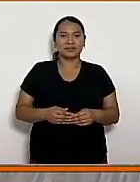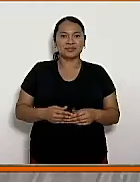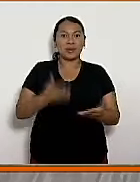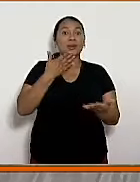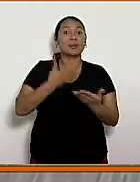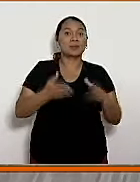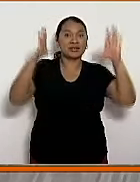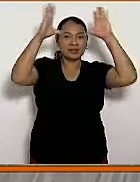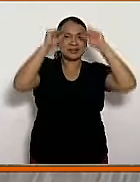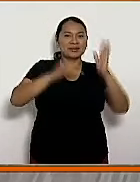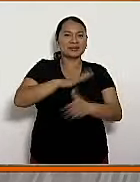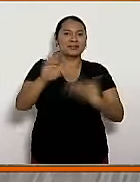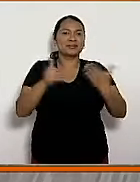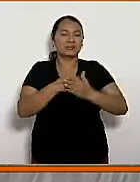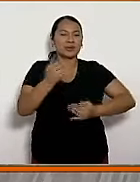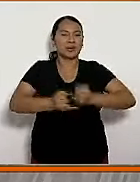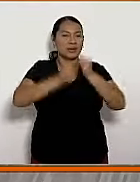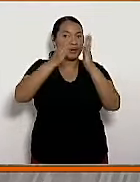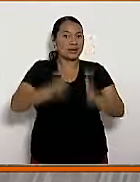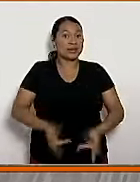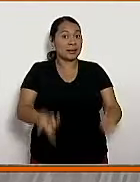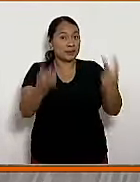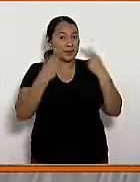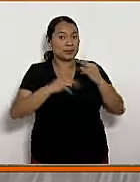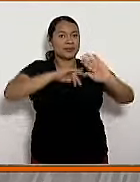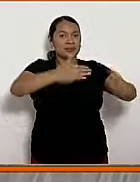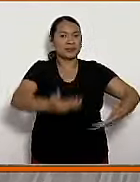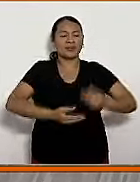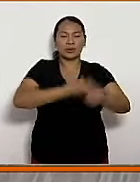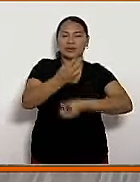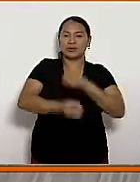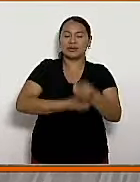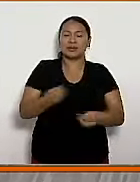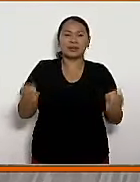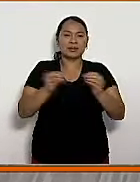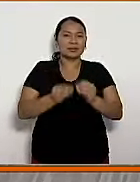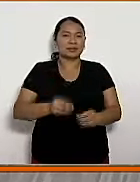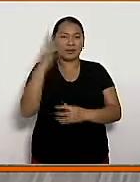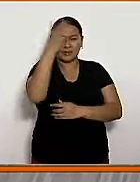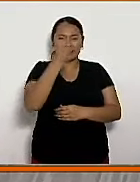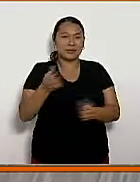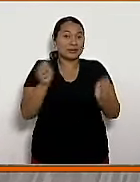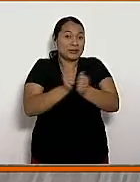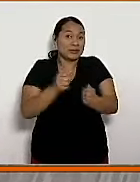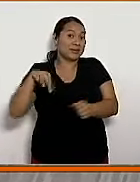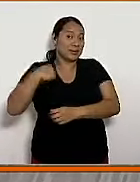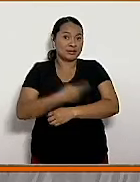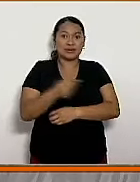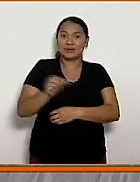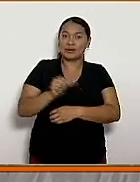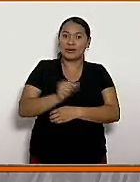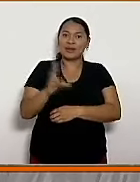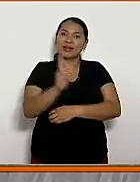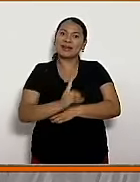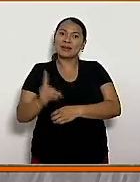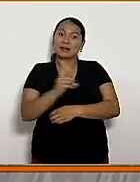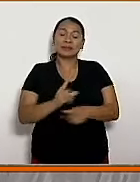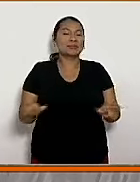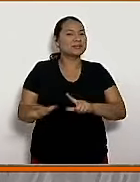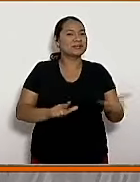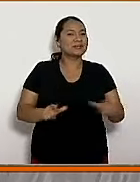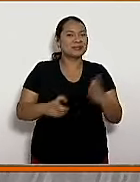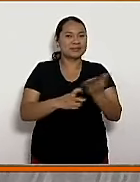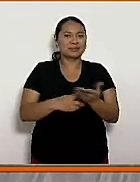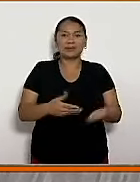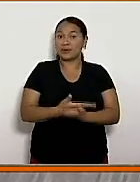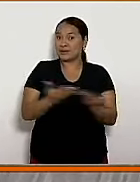Muy buenas noches a todos nuestros fieles jugadores y bienvenidos a un sorteo más. Qué lindo tenerlos con nosotros de noche, un dominguito con su boleto en mano para ser